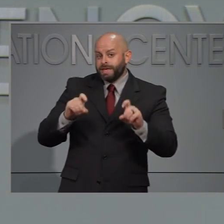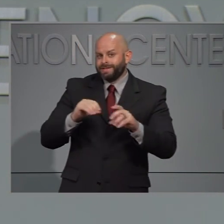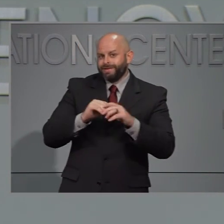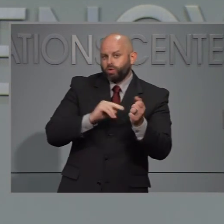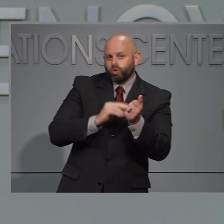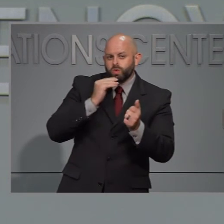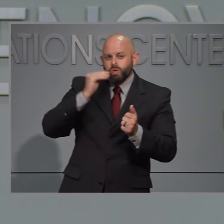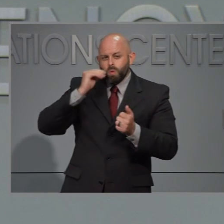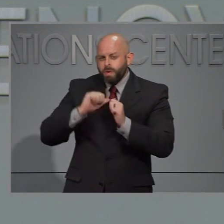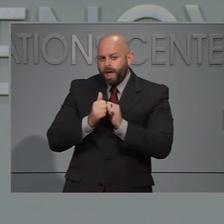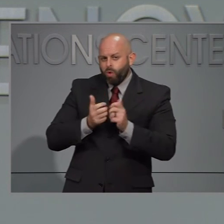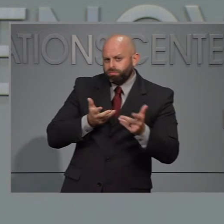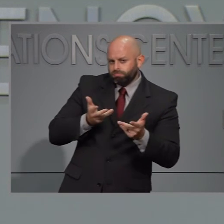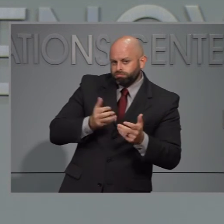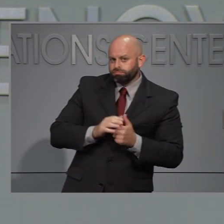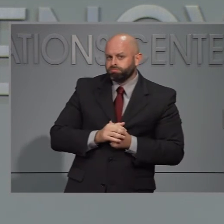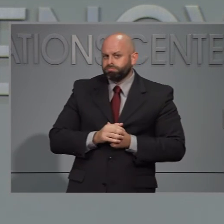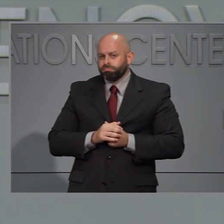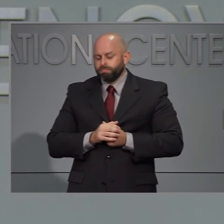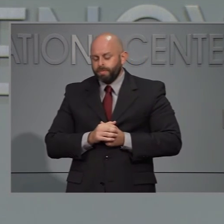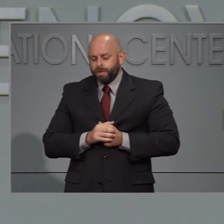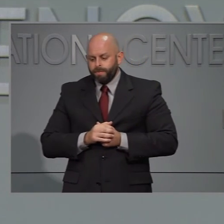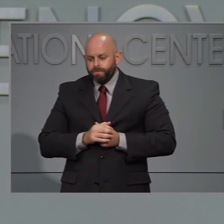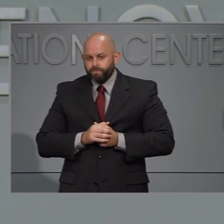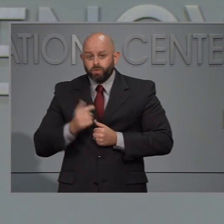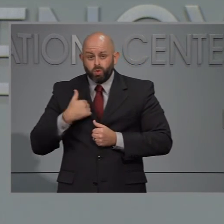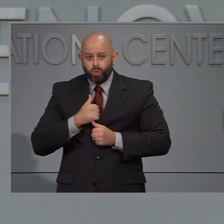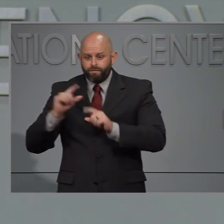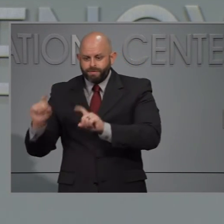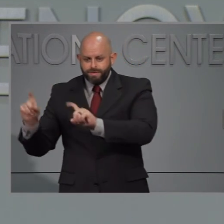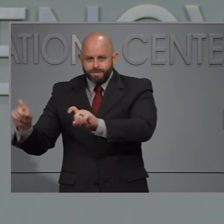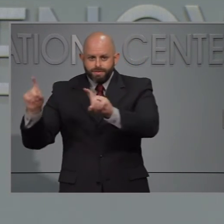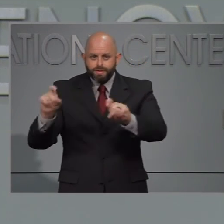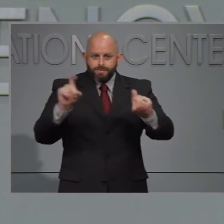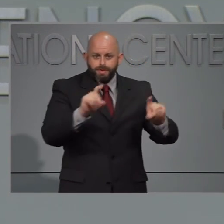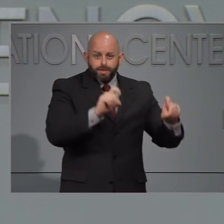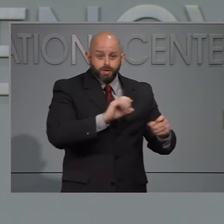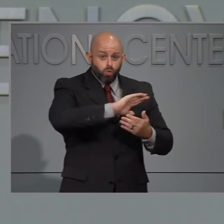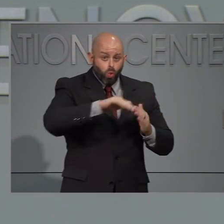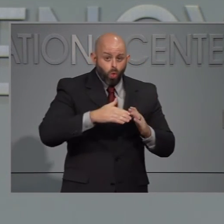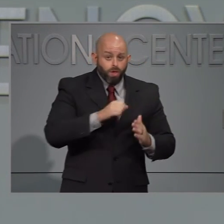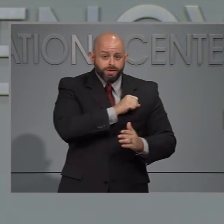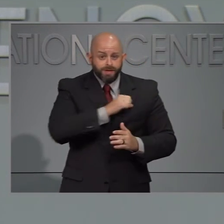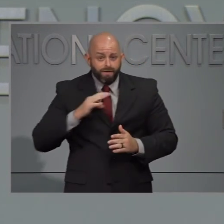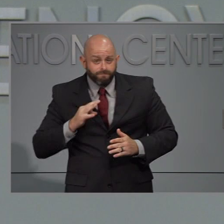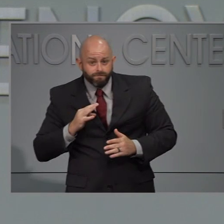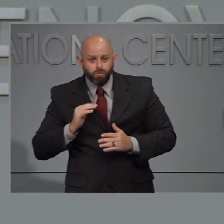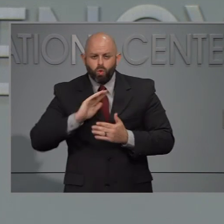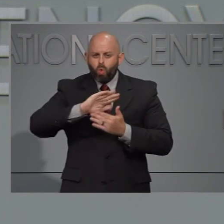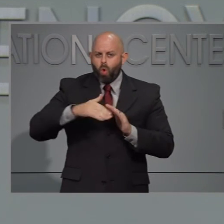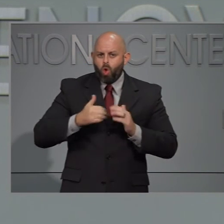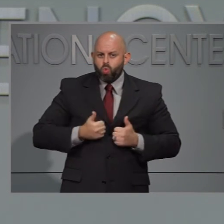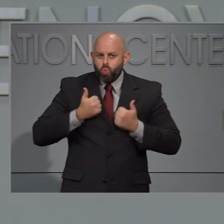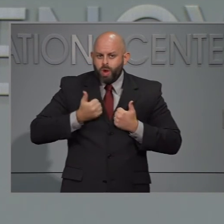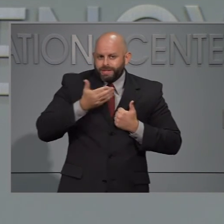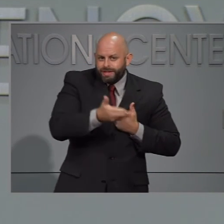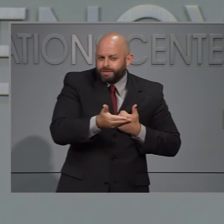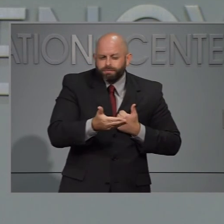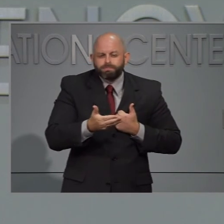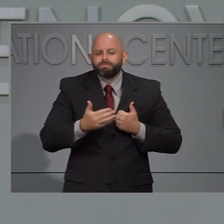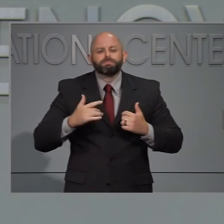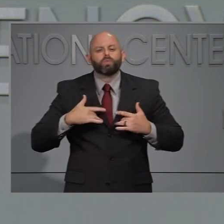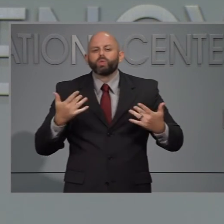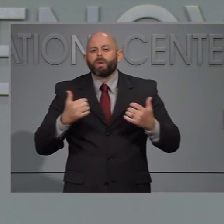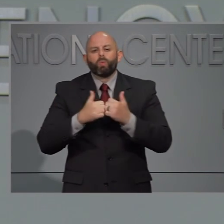asilos para cuidado residenciales. Y hemos hecho las pruebas de residentes, el personal. ¿Cómo